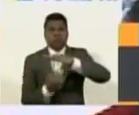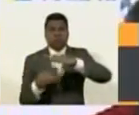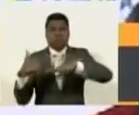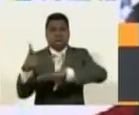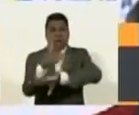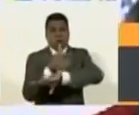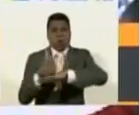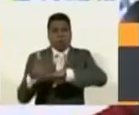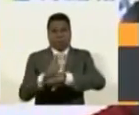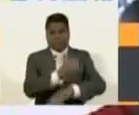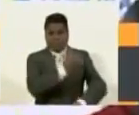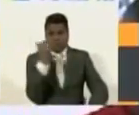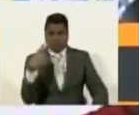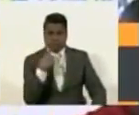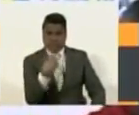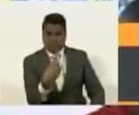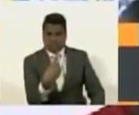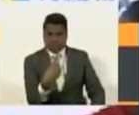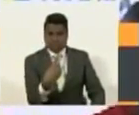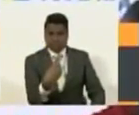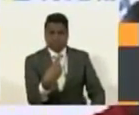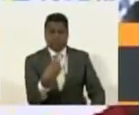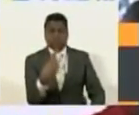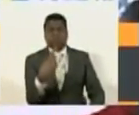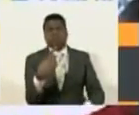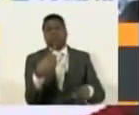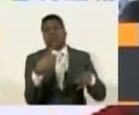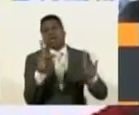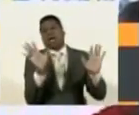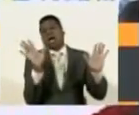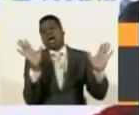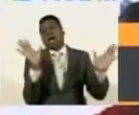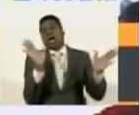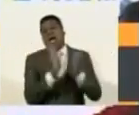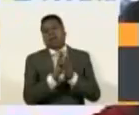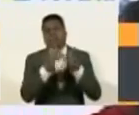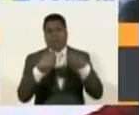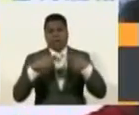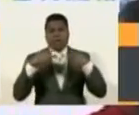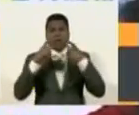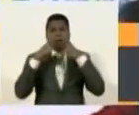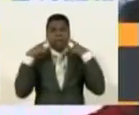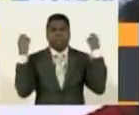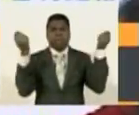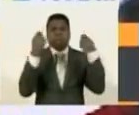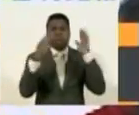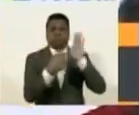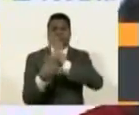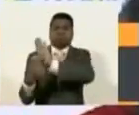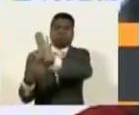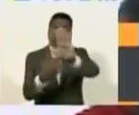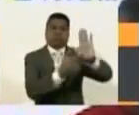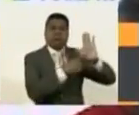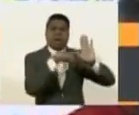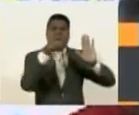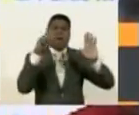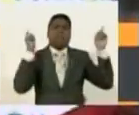Eso lo decían ellos, lo declararon. Sacaron hasta propagandas, avisos en la prensa, lo sacaron.